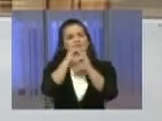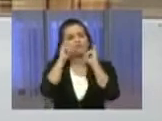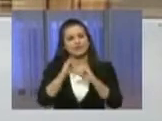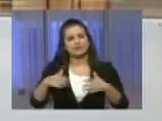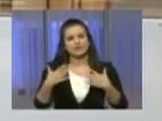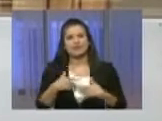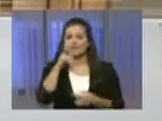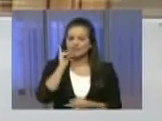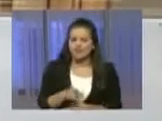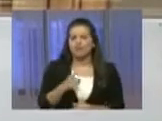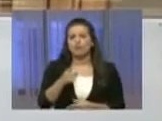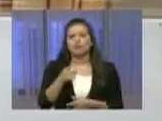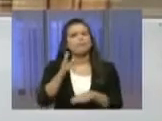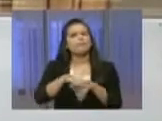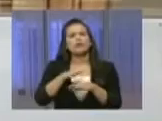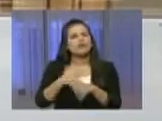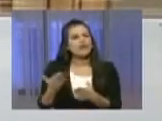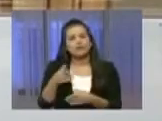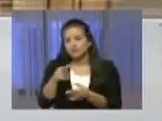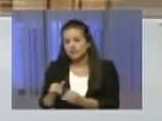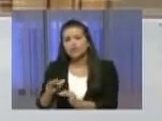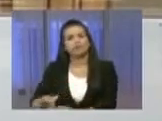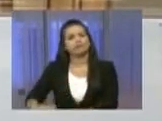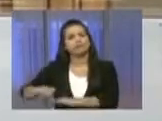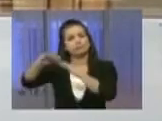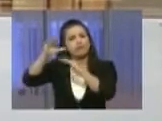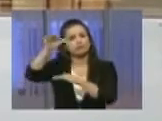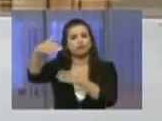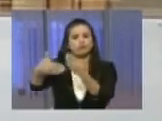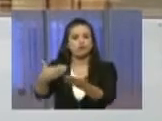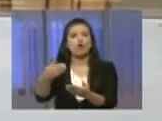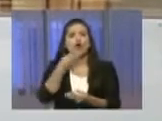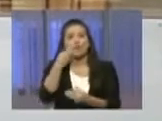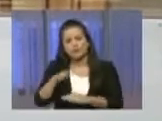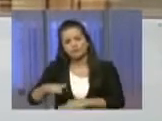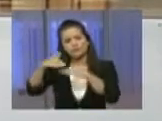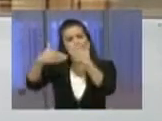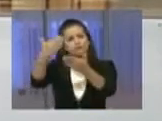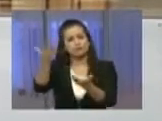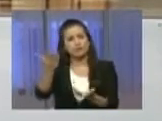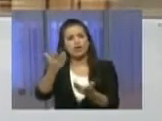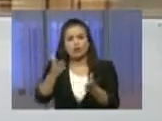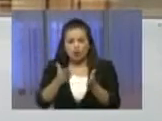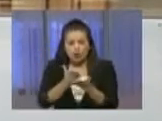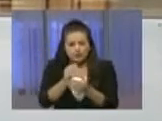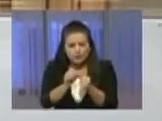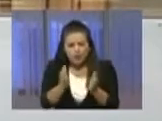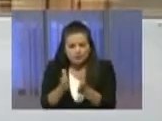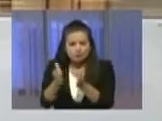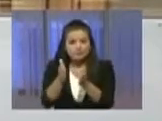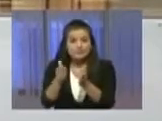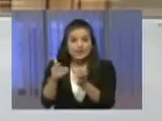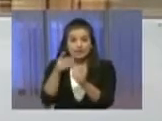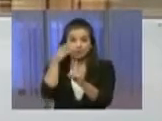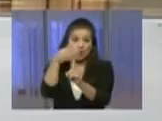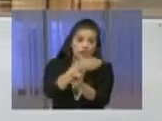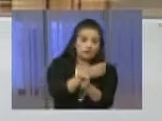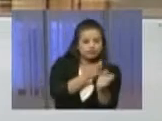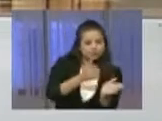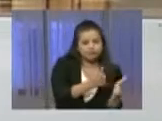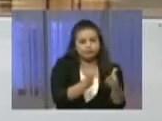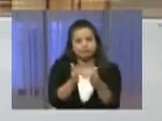recuperándonos niños por nuestras niñas por nuestra juventud seguir rumbol como lo hemos visto hoy una generación de